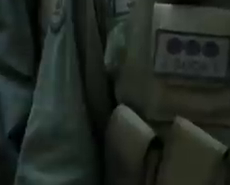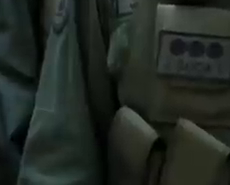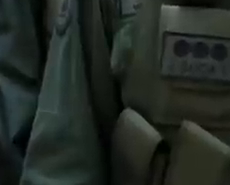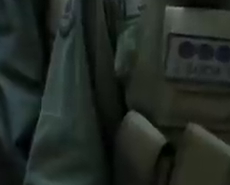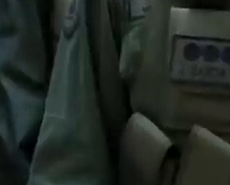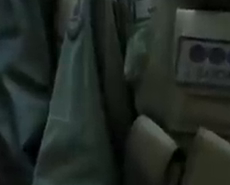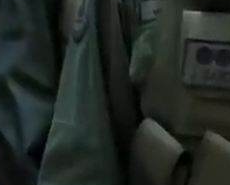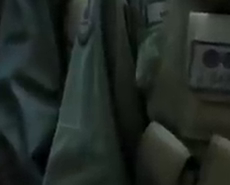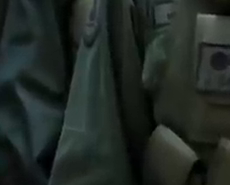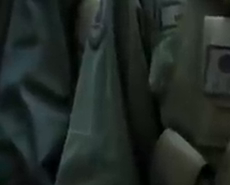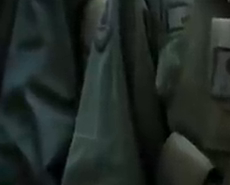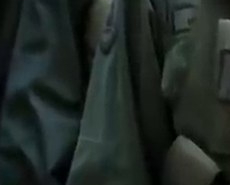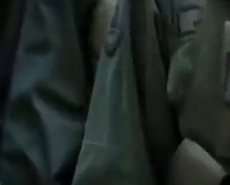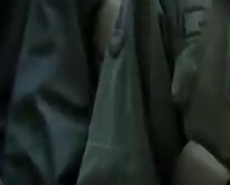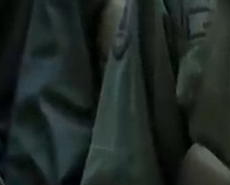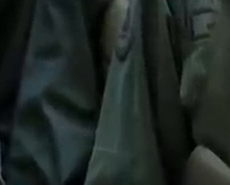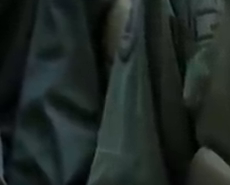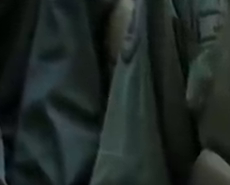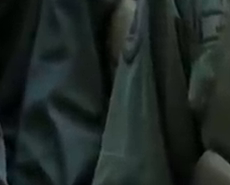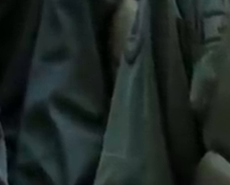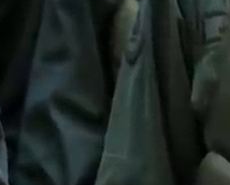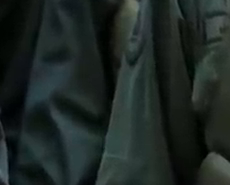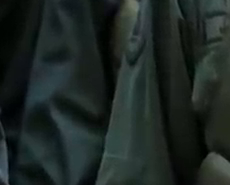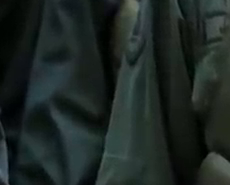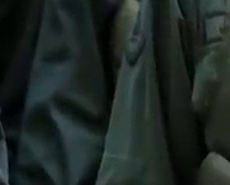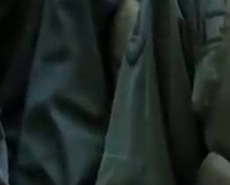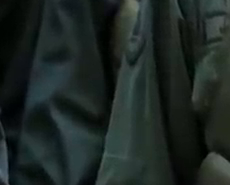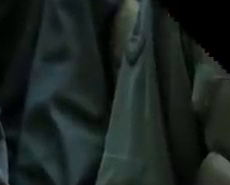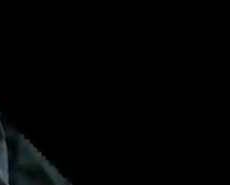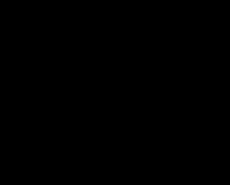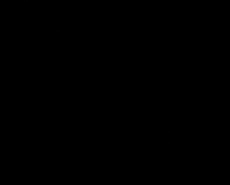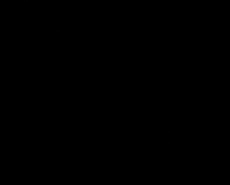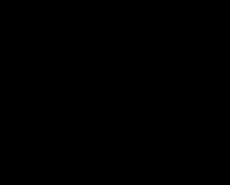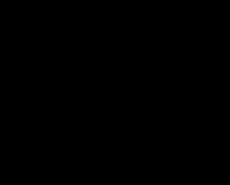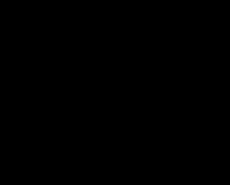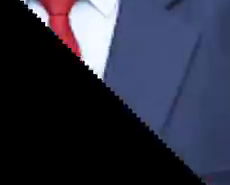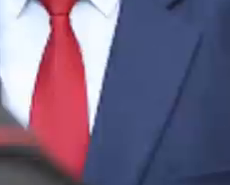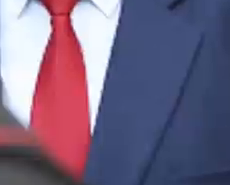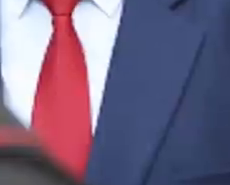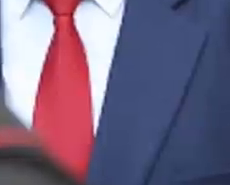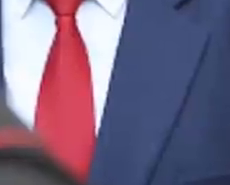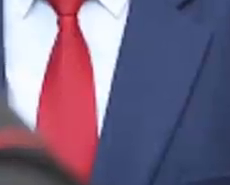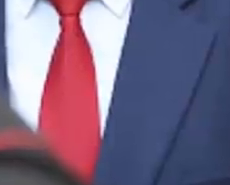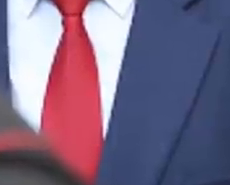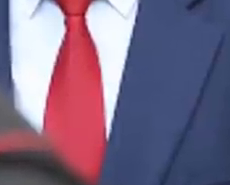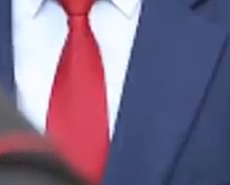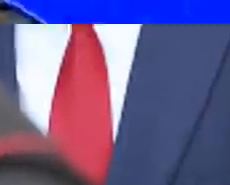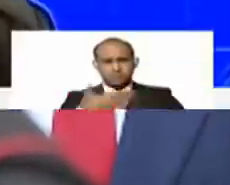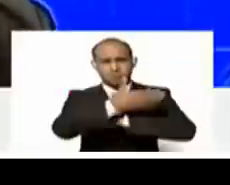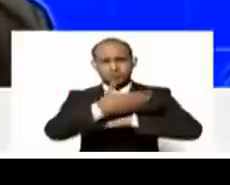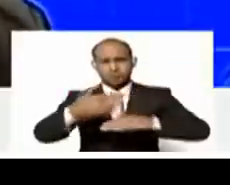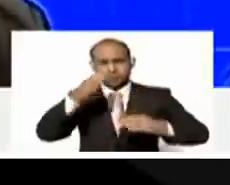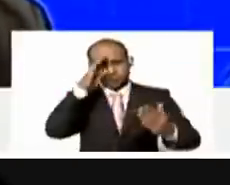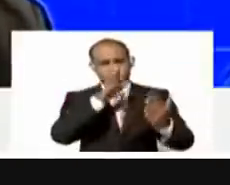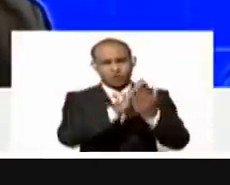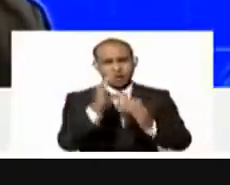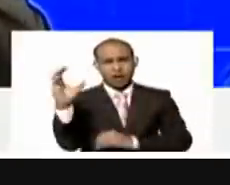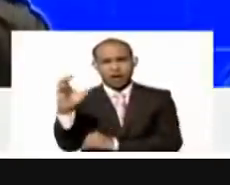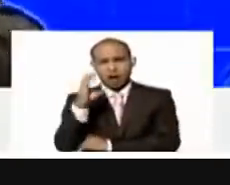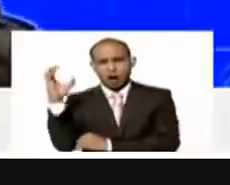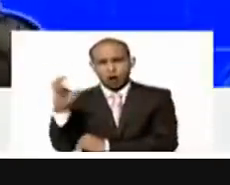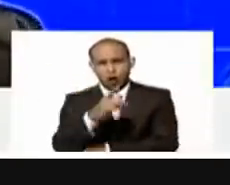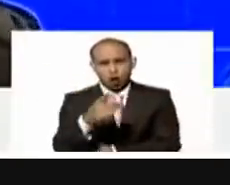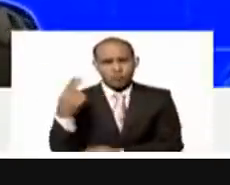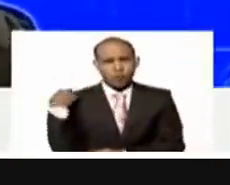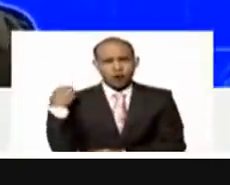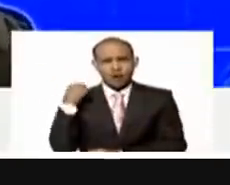las fuerzas militares venezolanas y robar armas dentro del territorio. Y esto ha sido considerado como una fuerte acusación en la Casa de Nariño. Cada jefe de